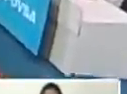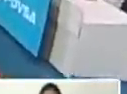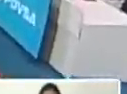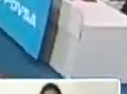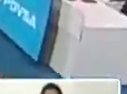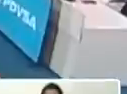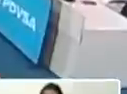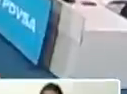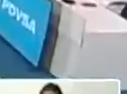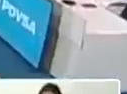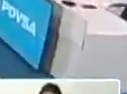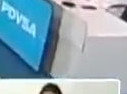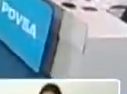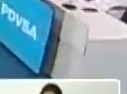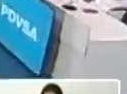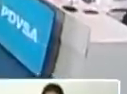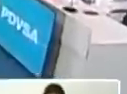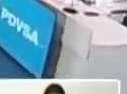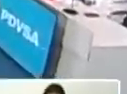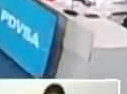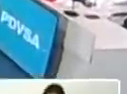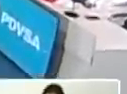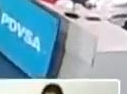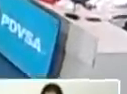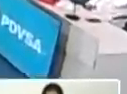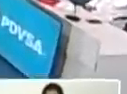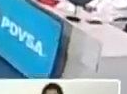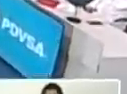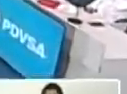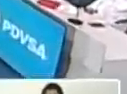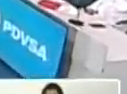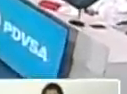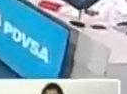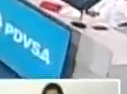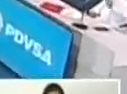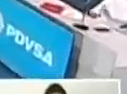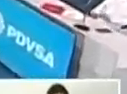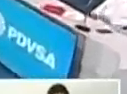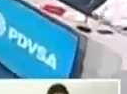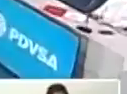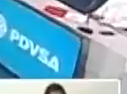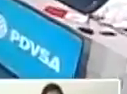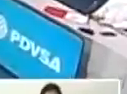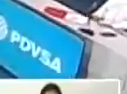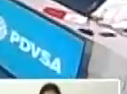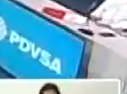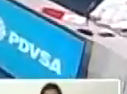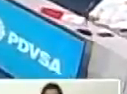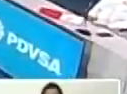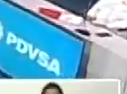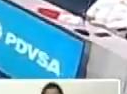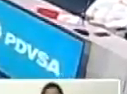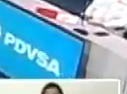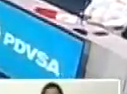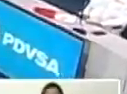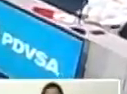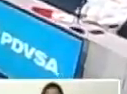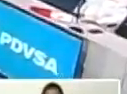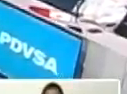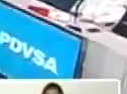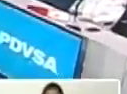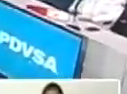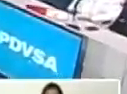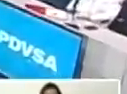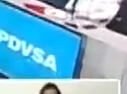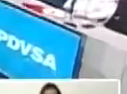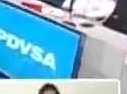30 de julio, fíjense ustedes. Como lo pusieron, lo comento. porque el 30 de